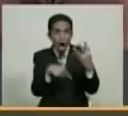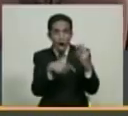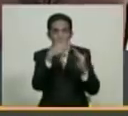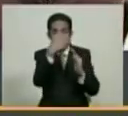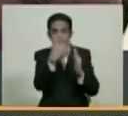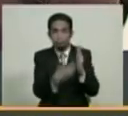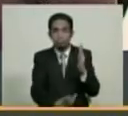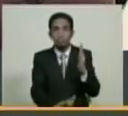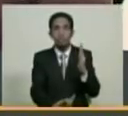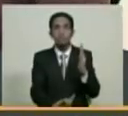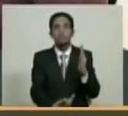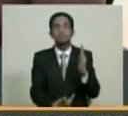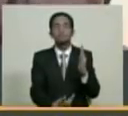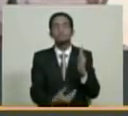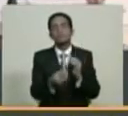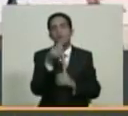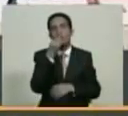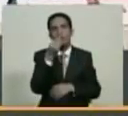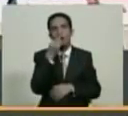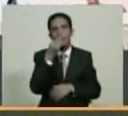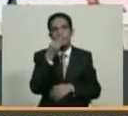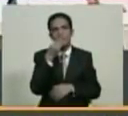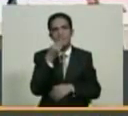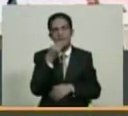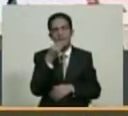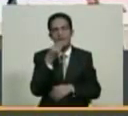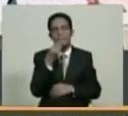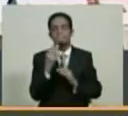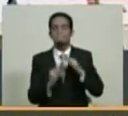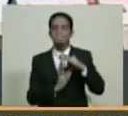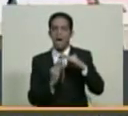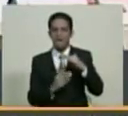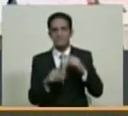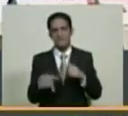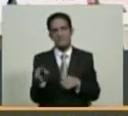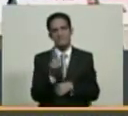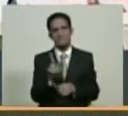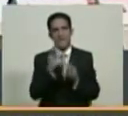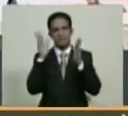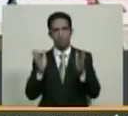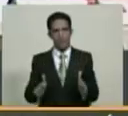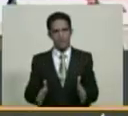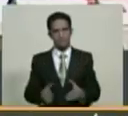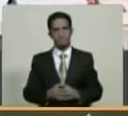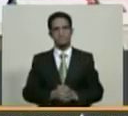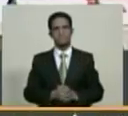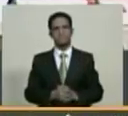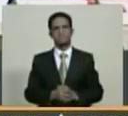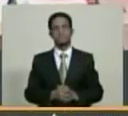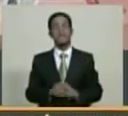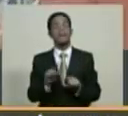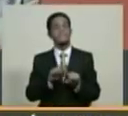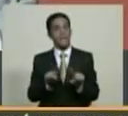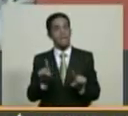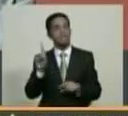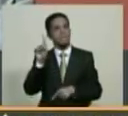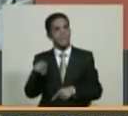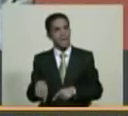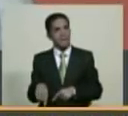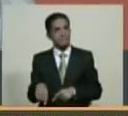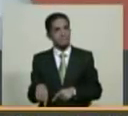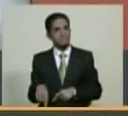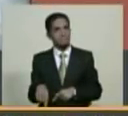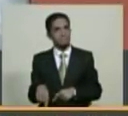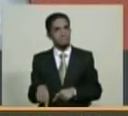todos los que conforman la canasta básica de alimentación del venezolano. Pero adicional a eso también se